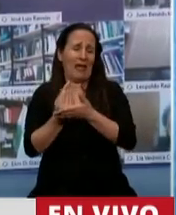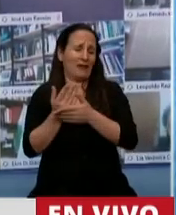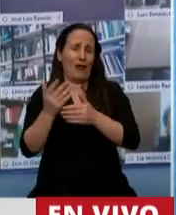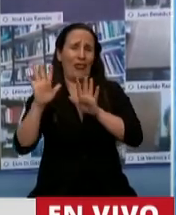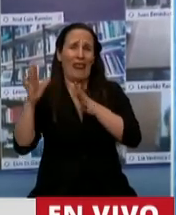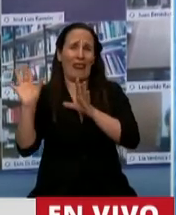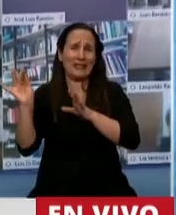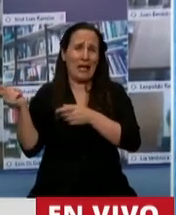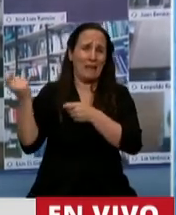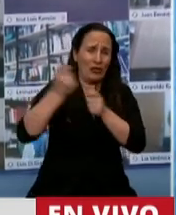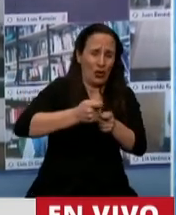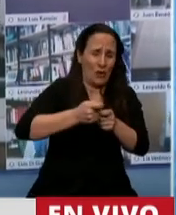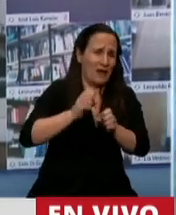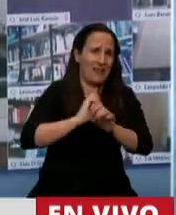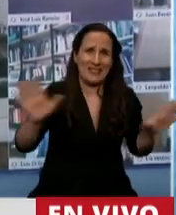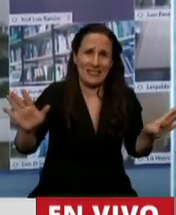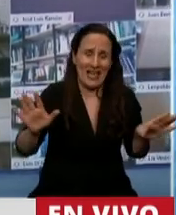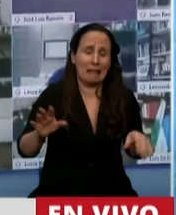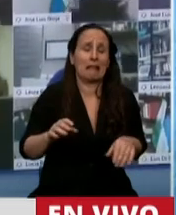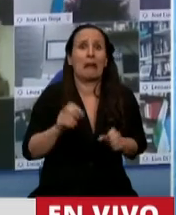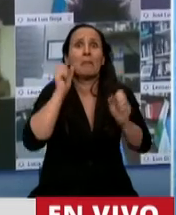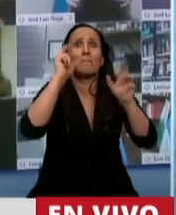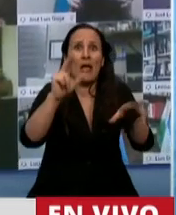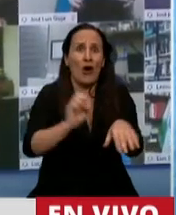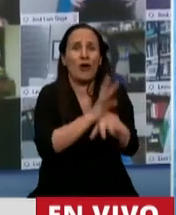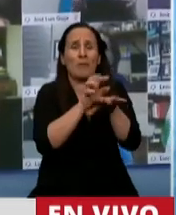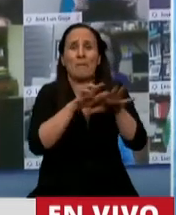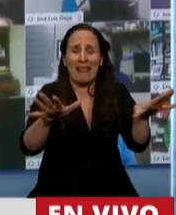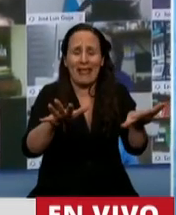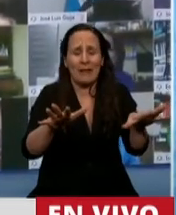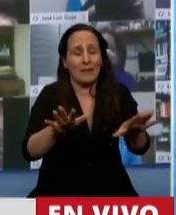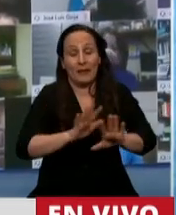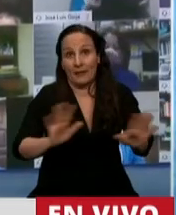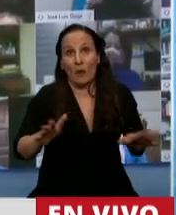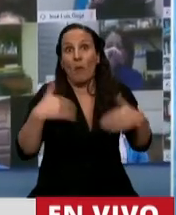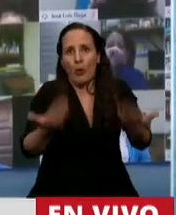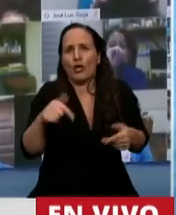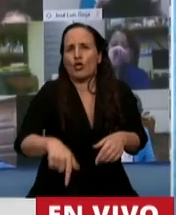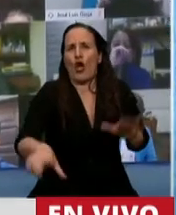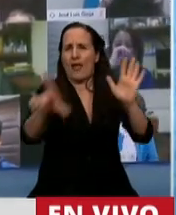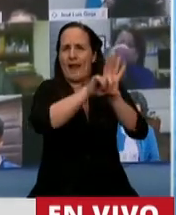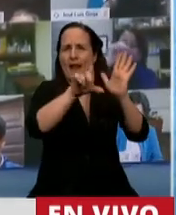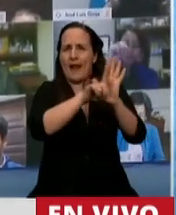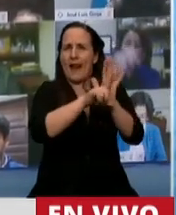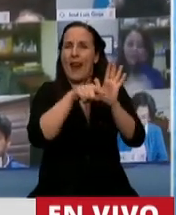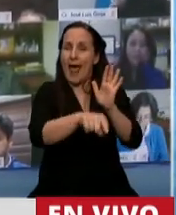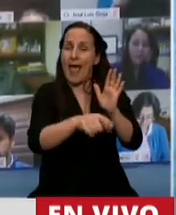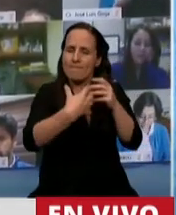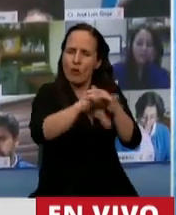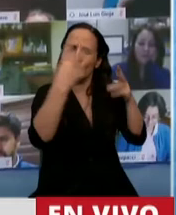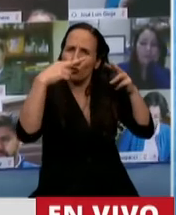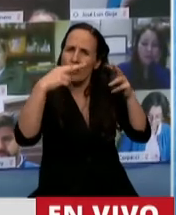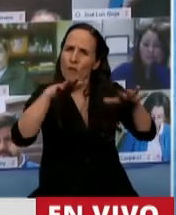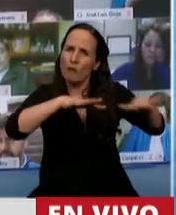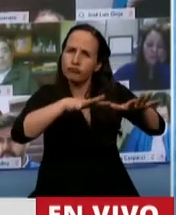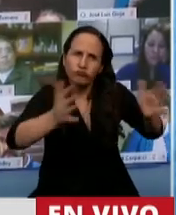sanitario y económico que encima nos trajo la pandemia. Por eso hoy estamos sancionando esta ley que va a auxiliar y reactivar el turismo en la Argentina.